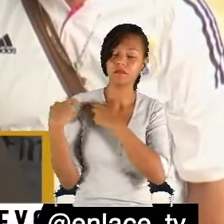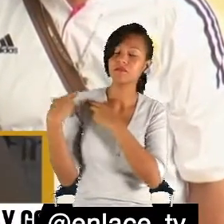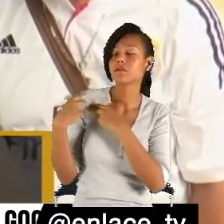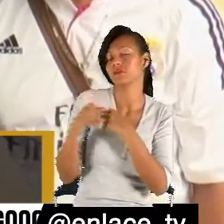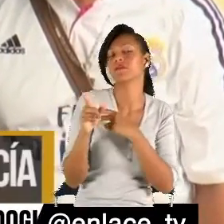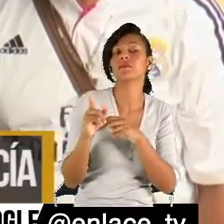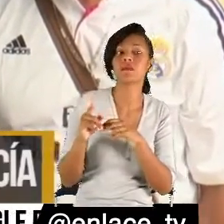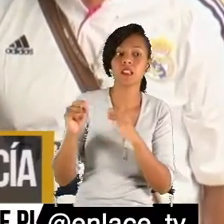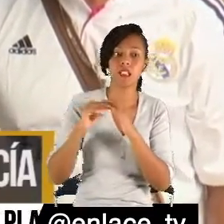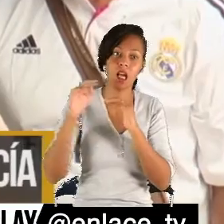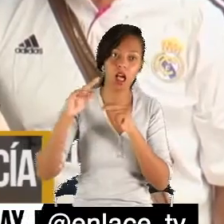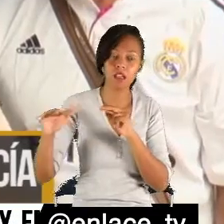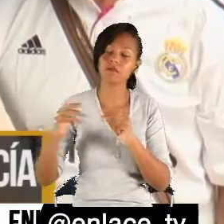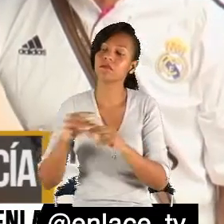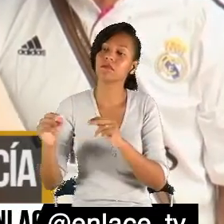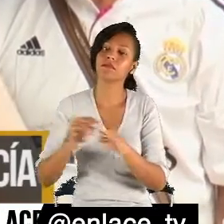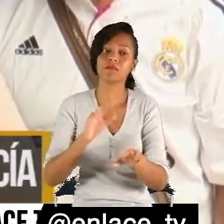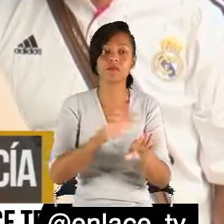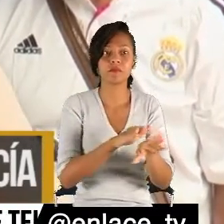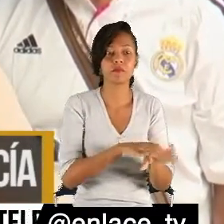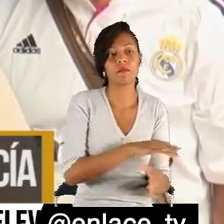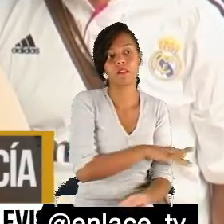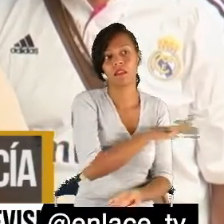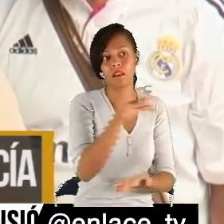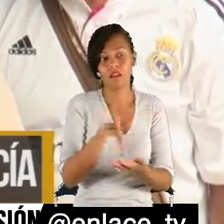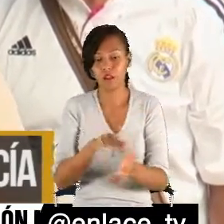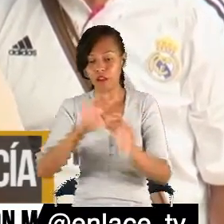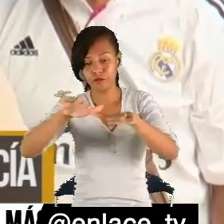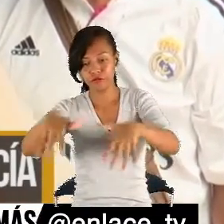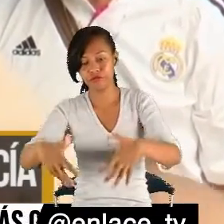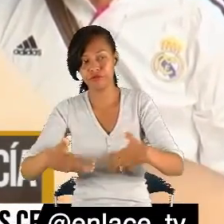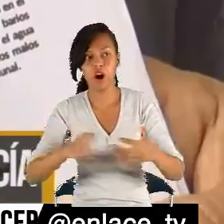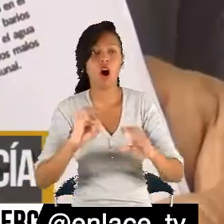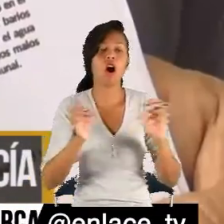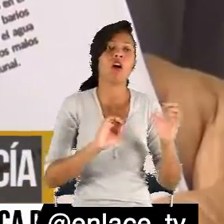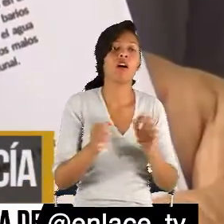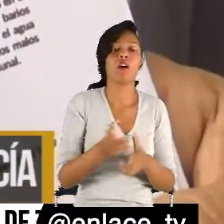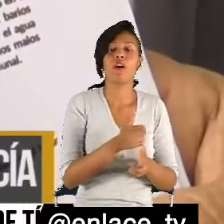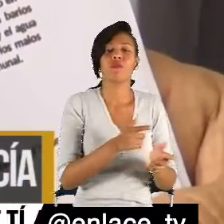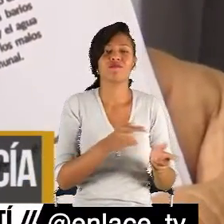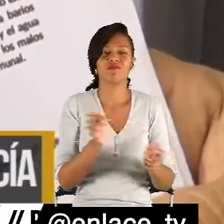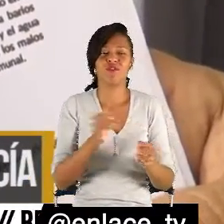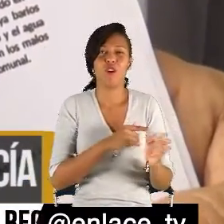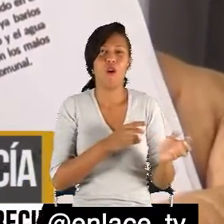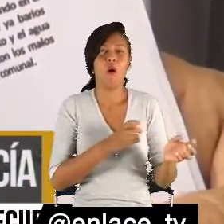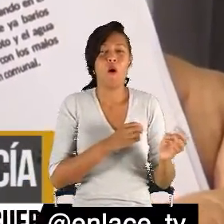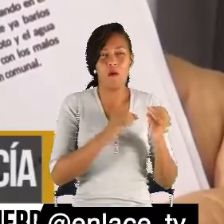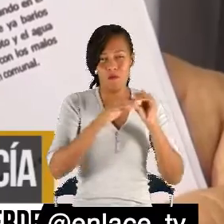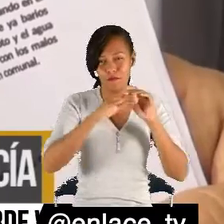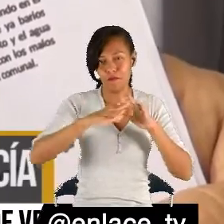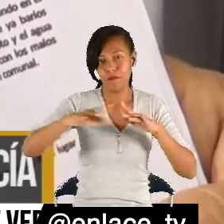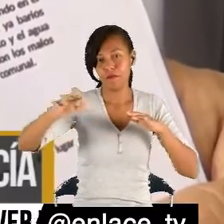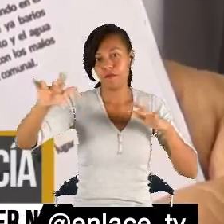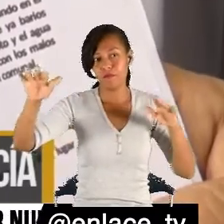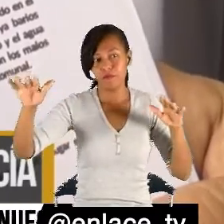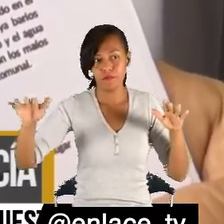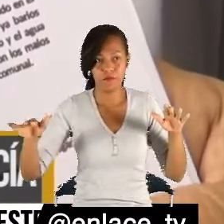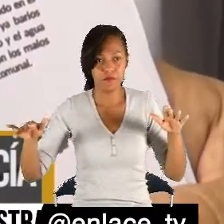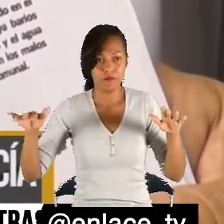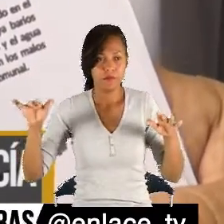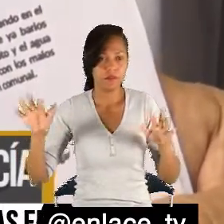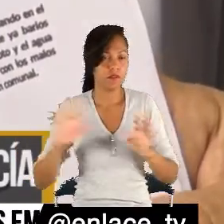ambiental donde ellos vienen y traen la máquina para para fumigar y mirarla con también el foco de contaminación que tenemos nosotros ahí y